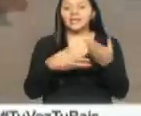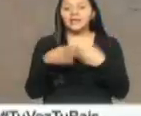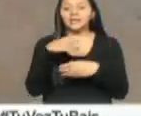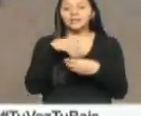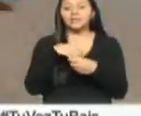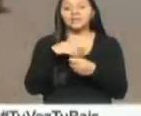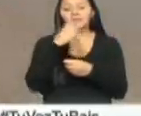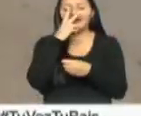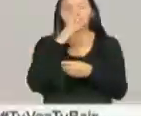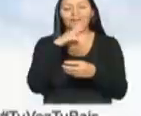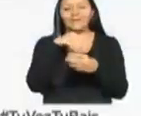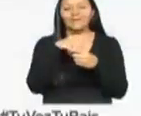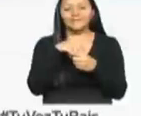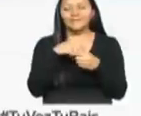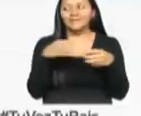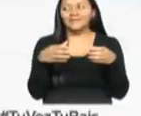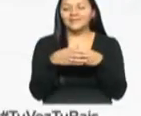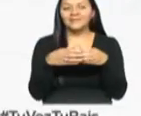desde mediados de febrero.